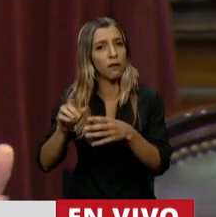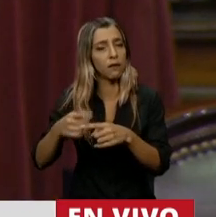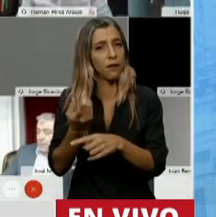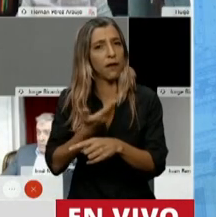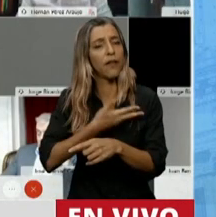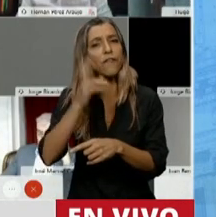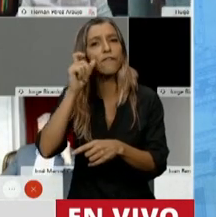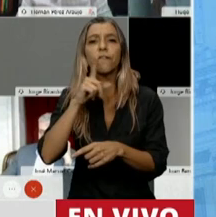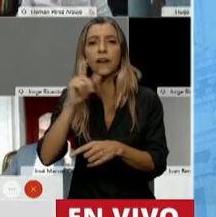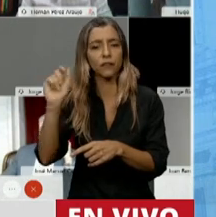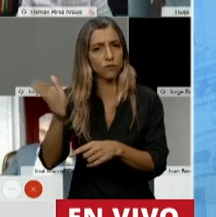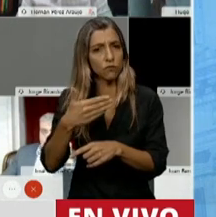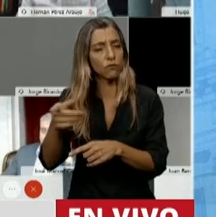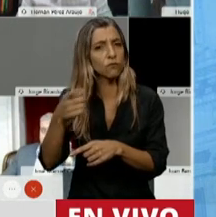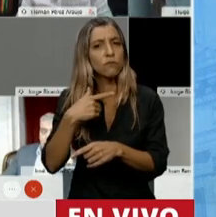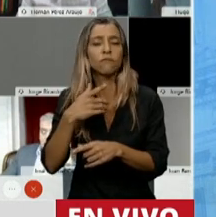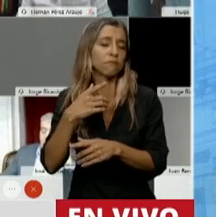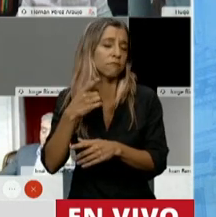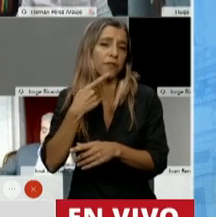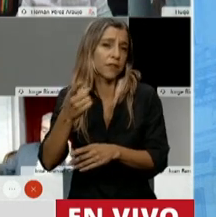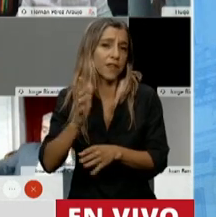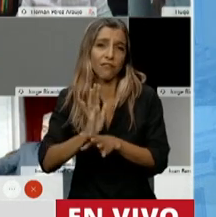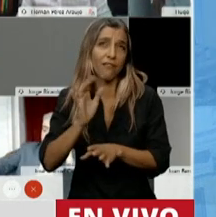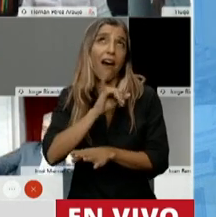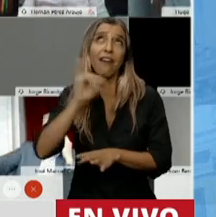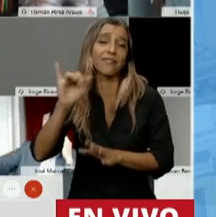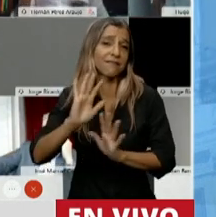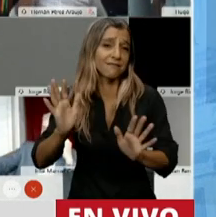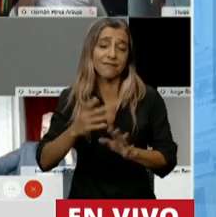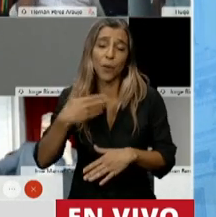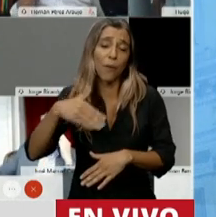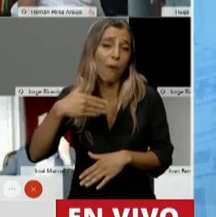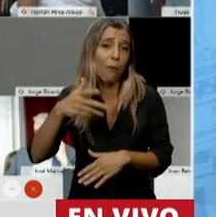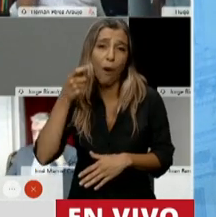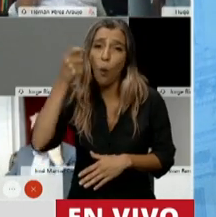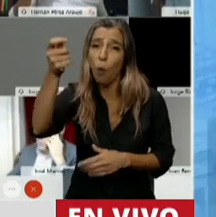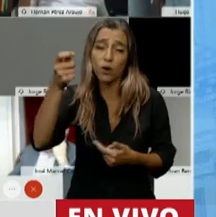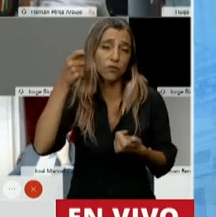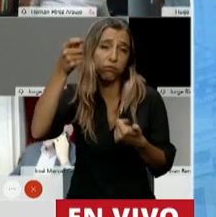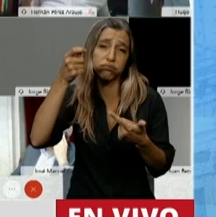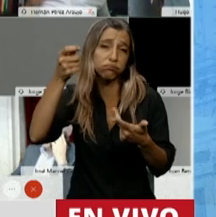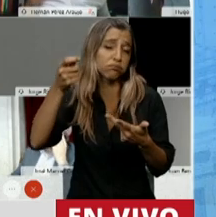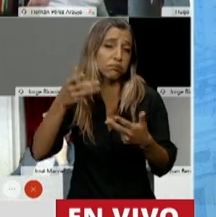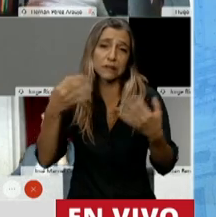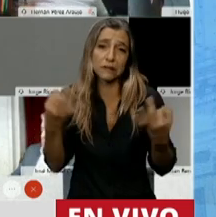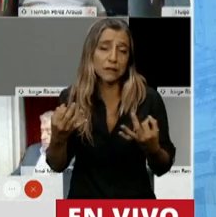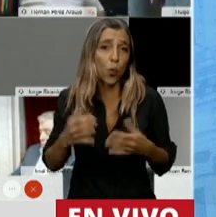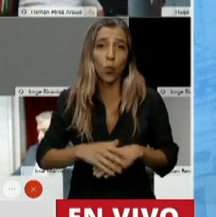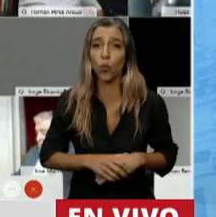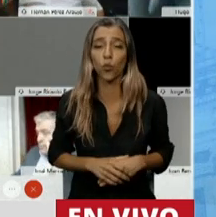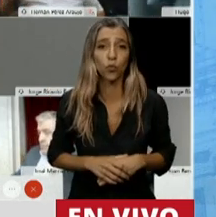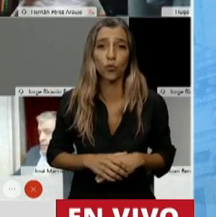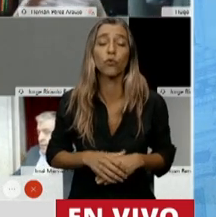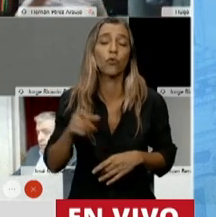admitió que esto iba a ir a la justicia, iba a ir a tribunales, con todo lo que conlleva, con toda la gran pérdida